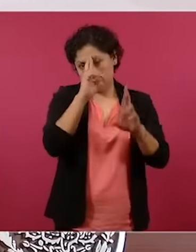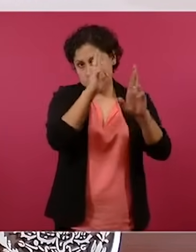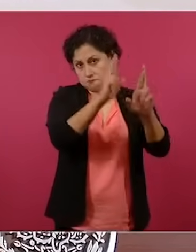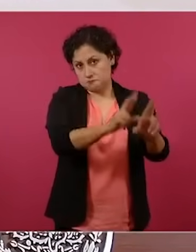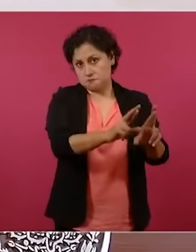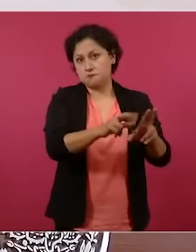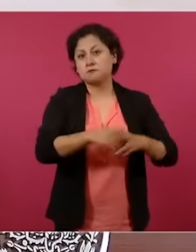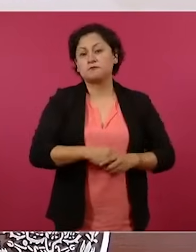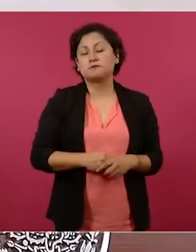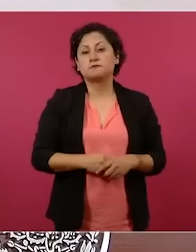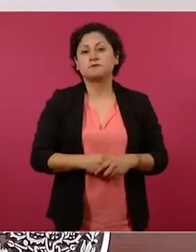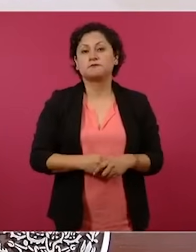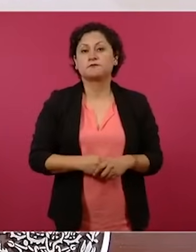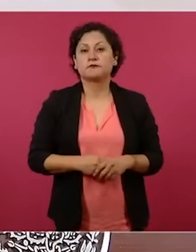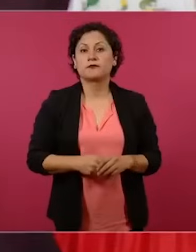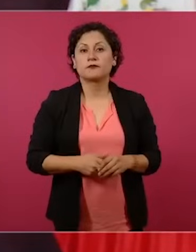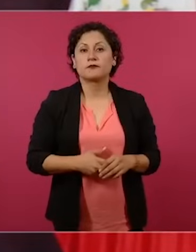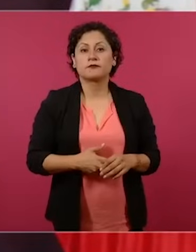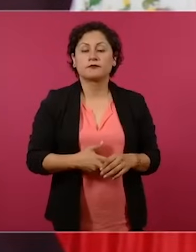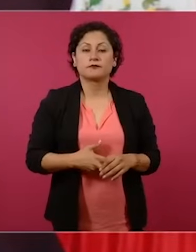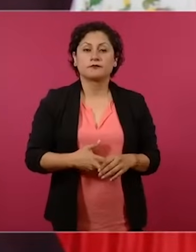y